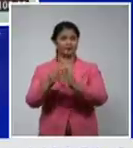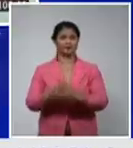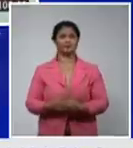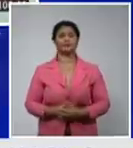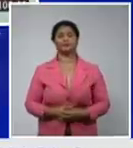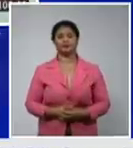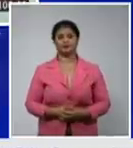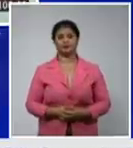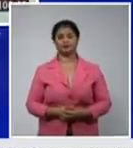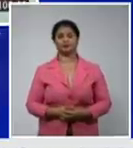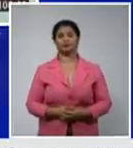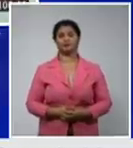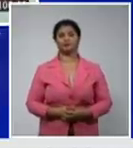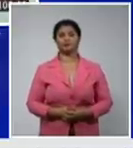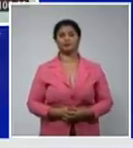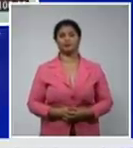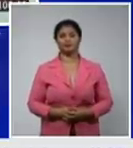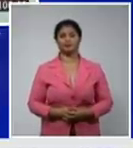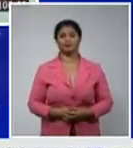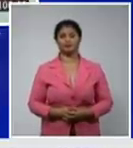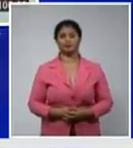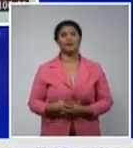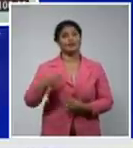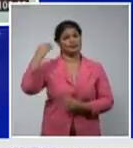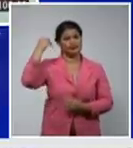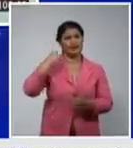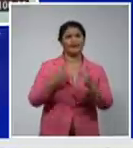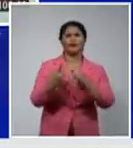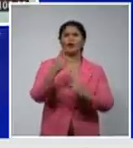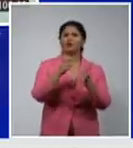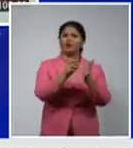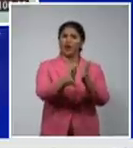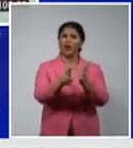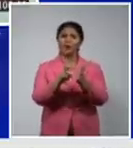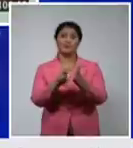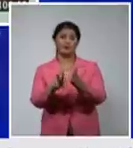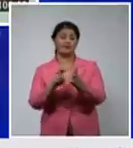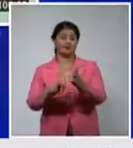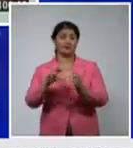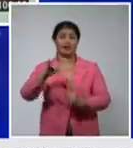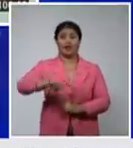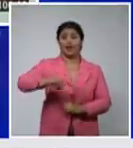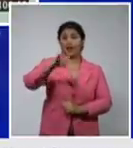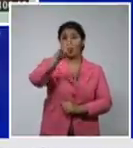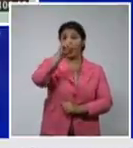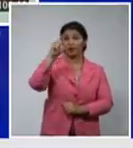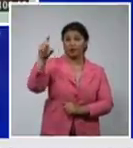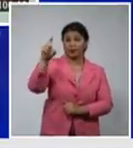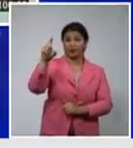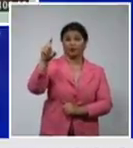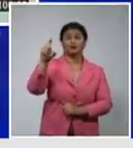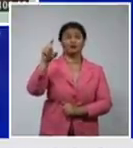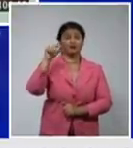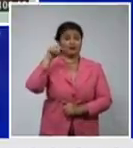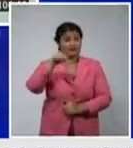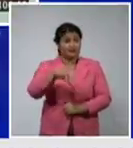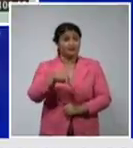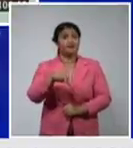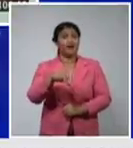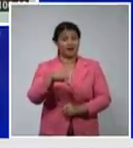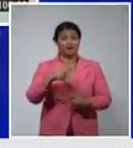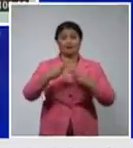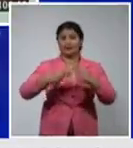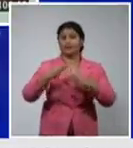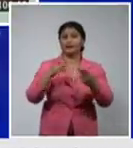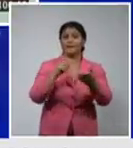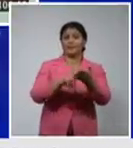tienen aeropuertos internacionales y que hay que tomar el PCR a las personas cuando arriban,